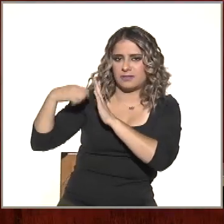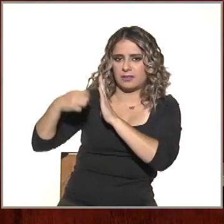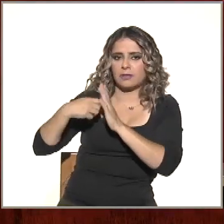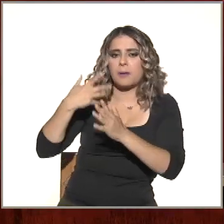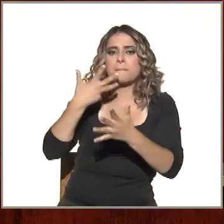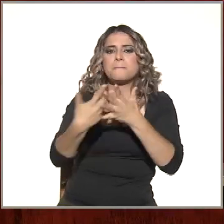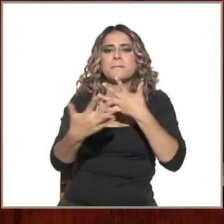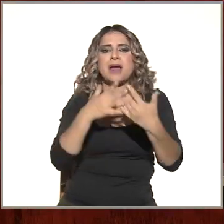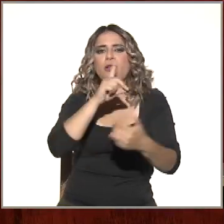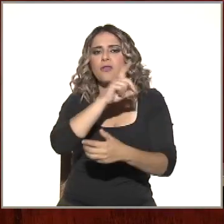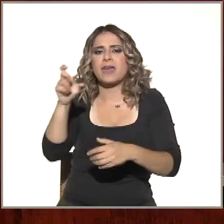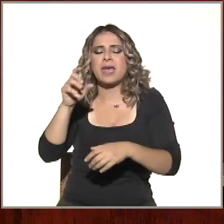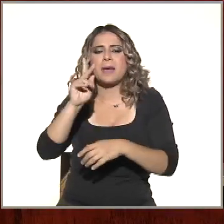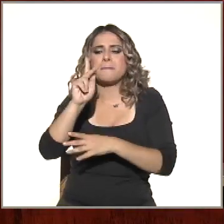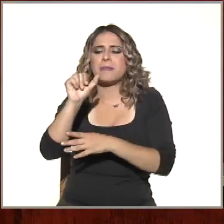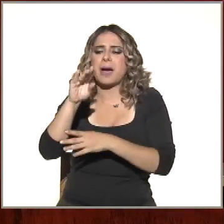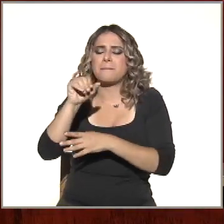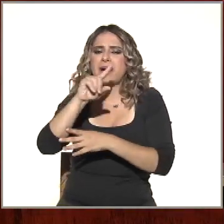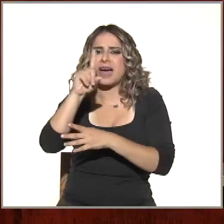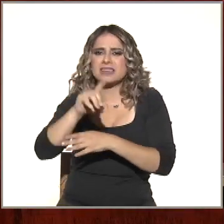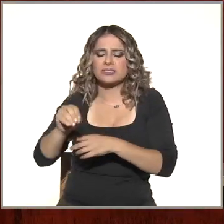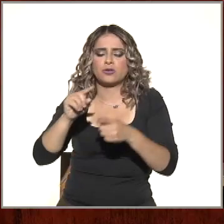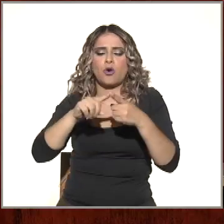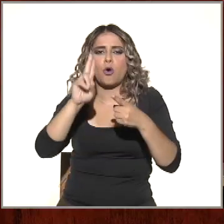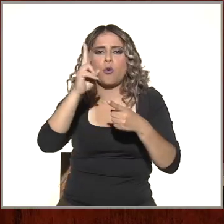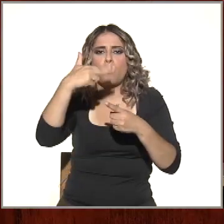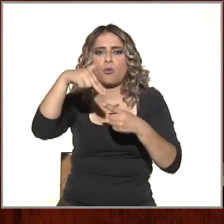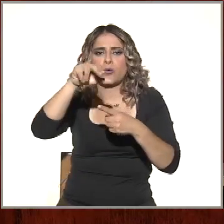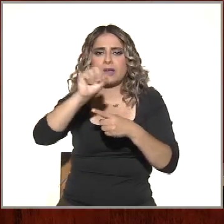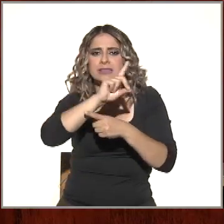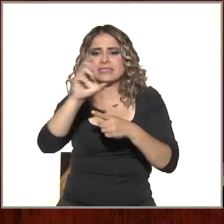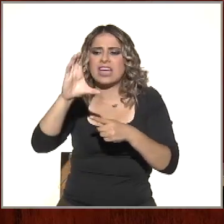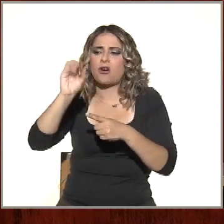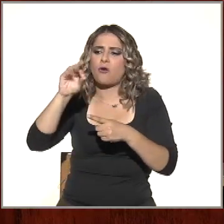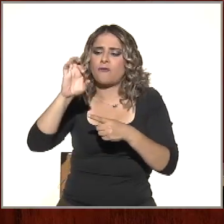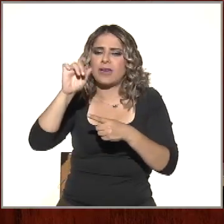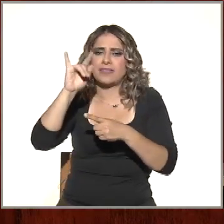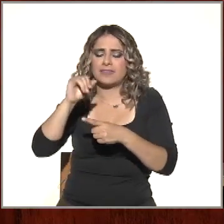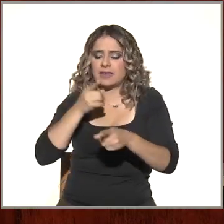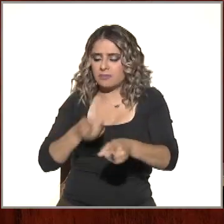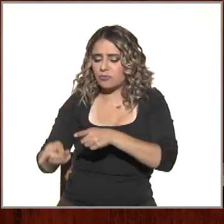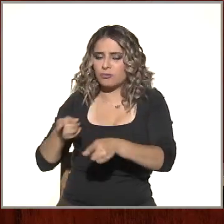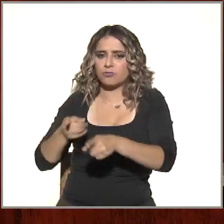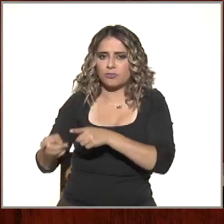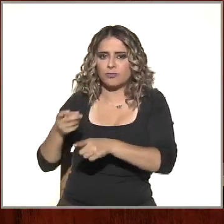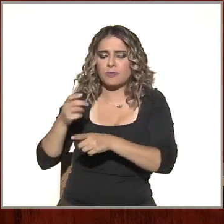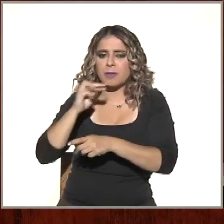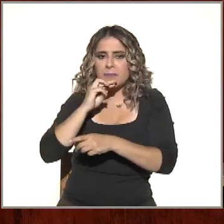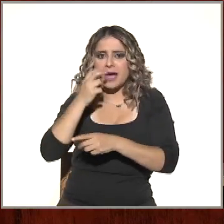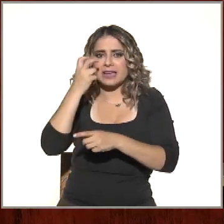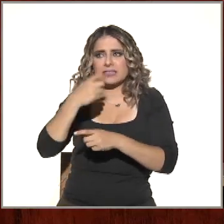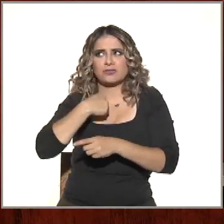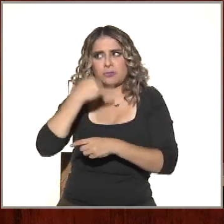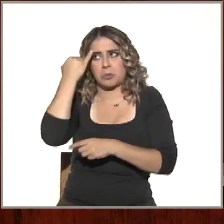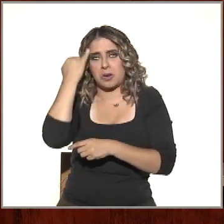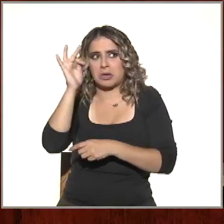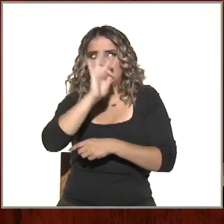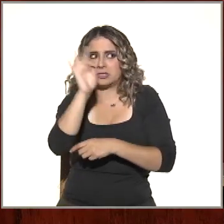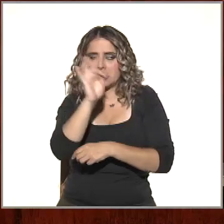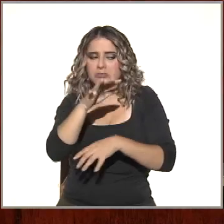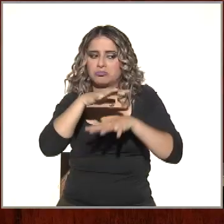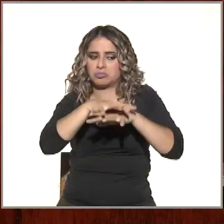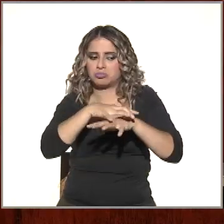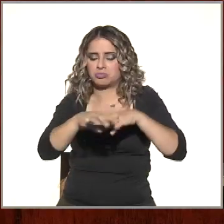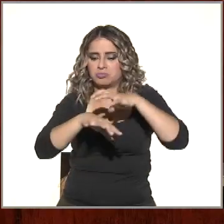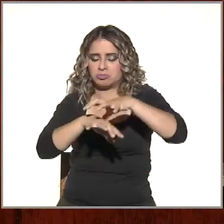manos de pambazo Claro. y Y uñas confeti. de confeti, ¿no? Entonces, yo me imagino que, claro, debe de haber sido comparada